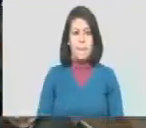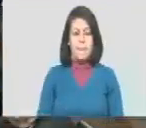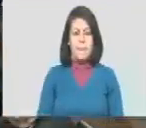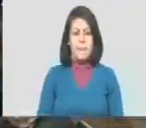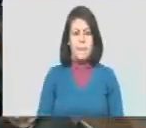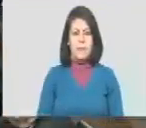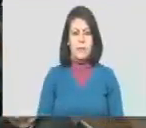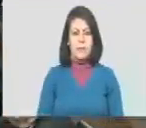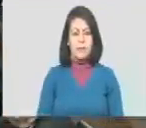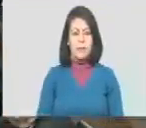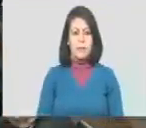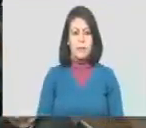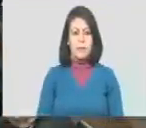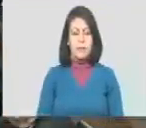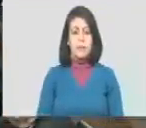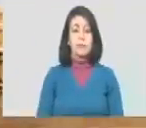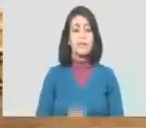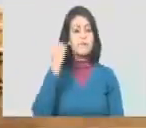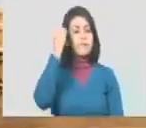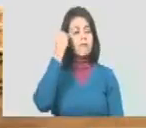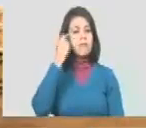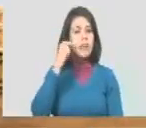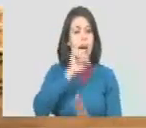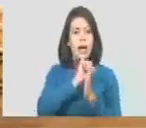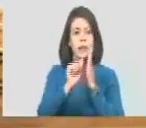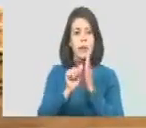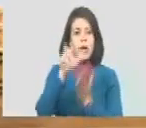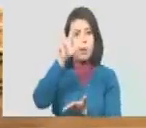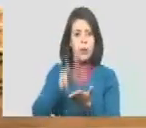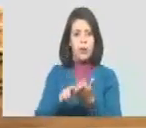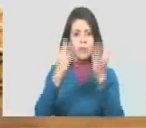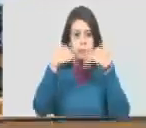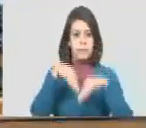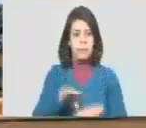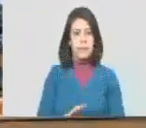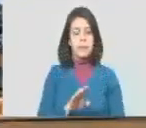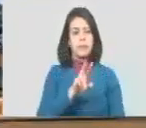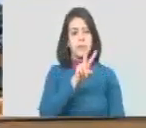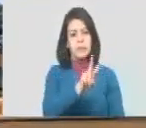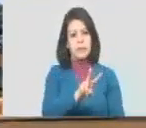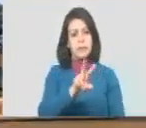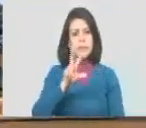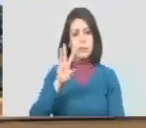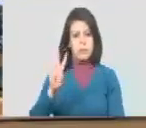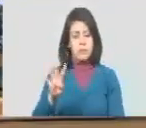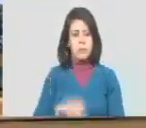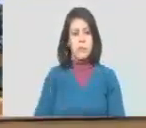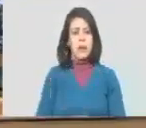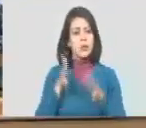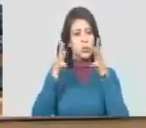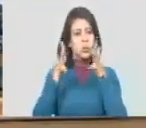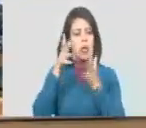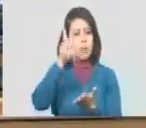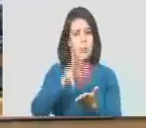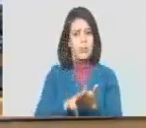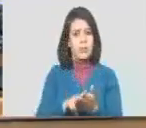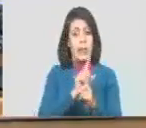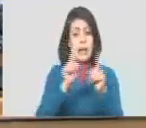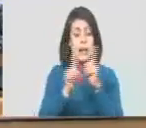En consideración al artículo. Aprobado. Siguiente. 34. Se sugiere aprobar